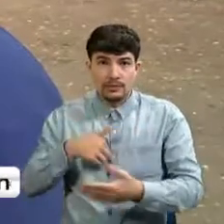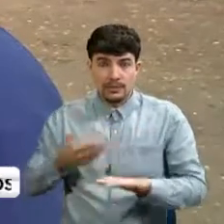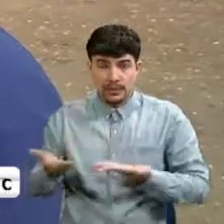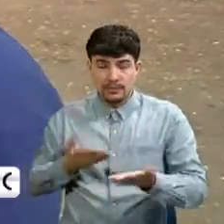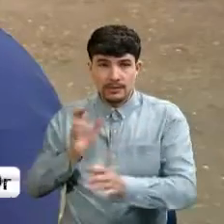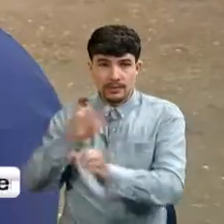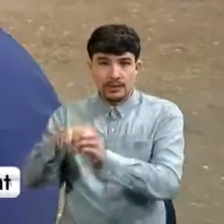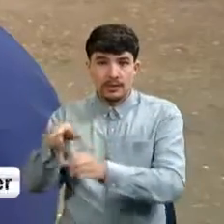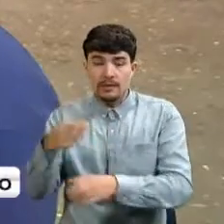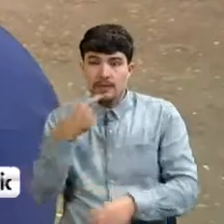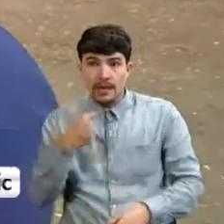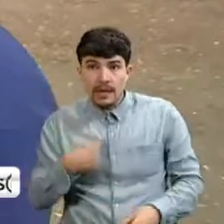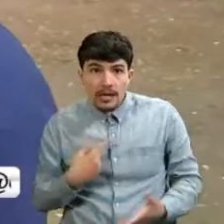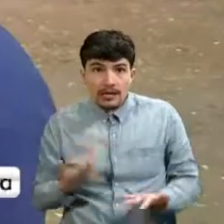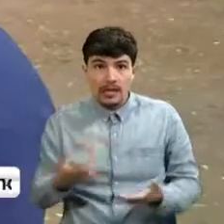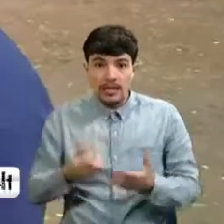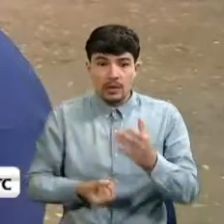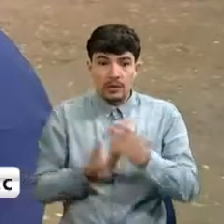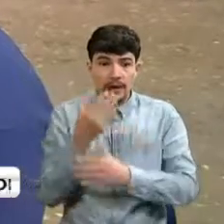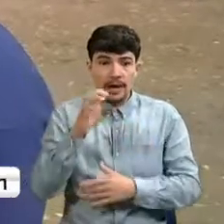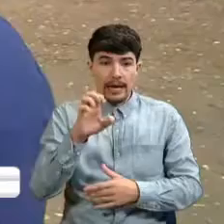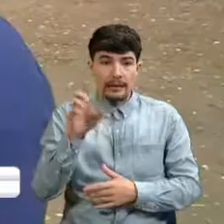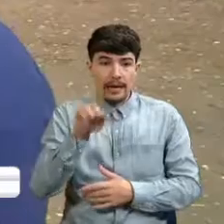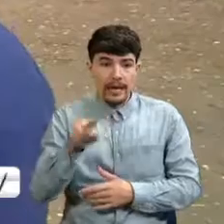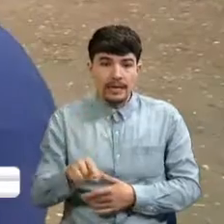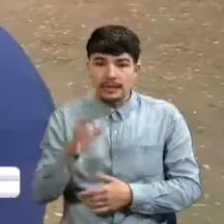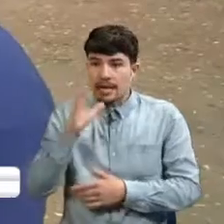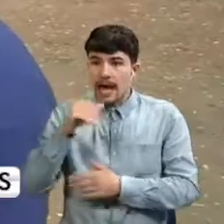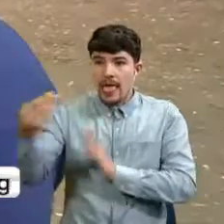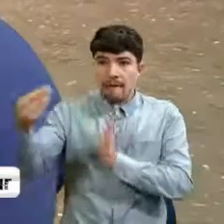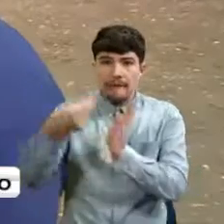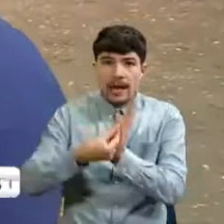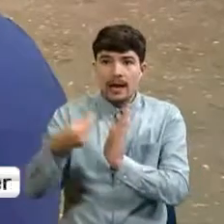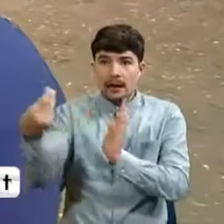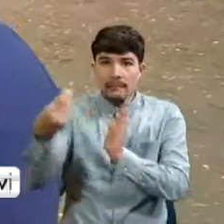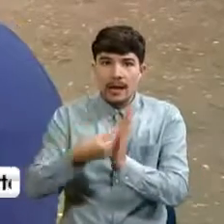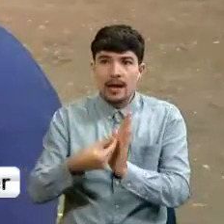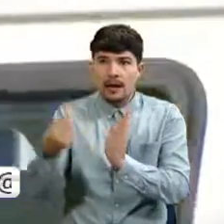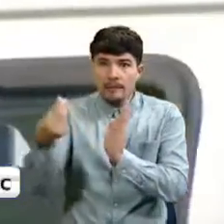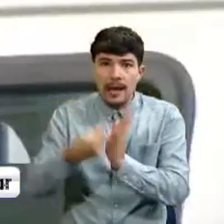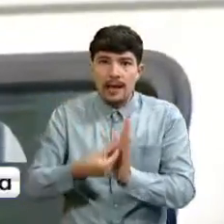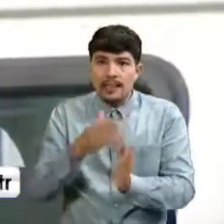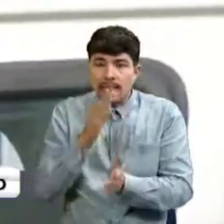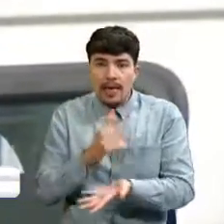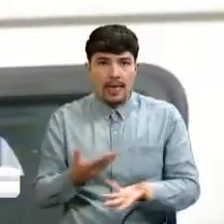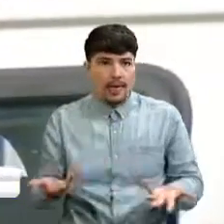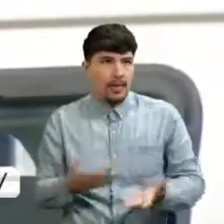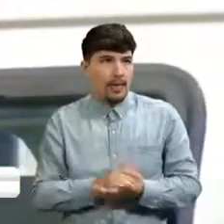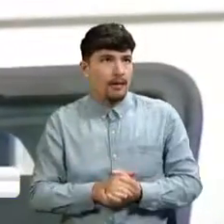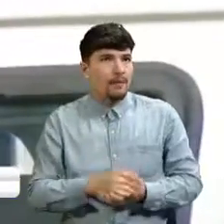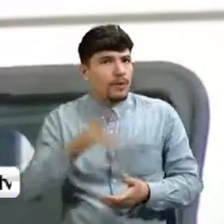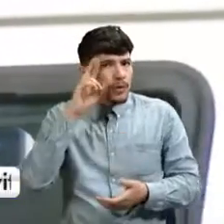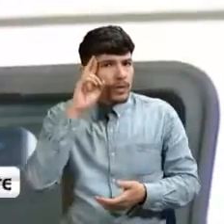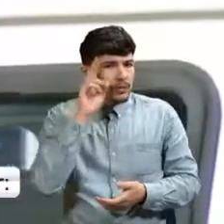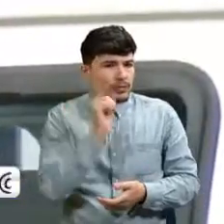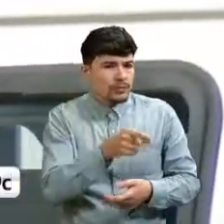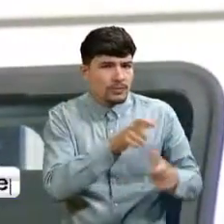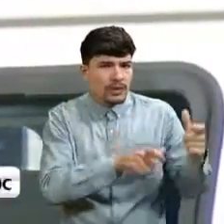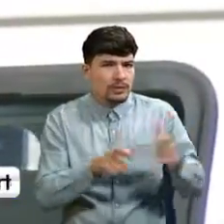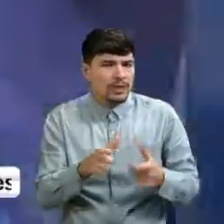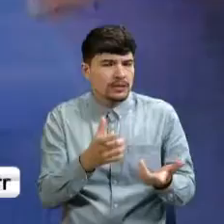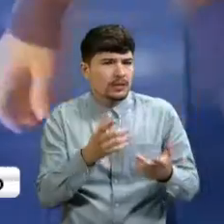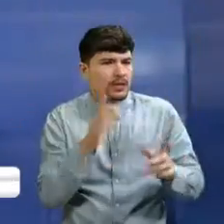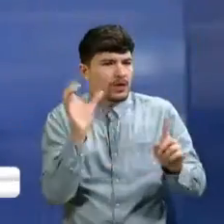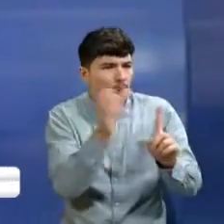servicios y dice que pues la nueva ppc no les ha consignado o no les ha reembolsado según ellos han intentado encontrar una